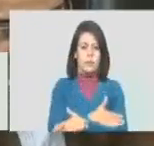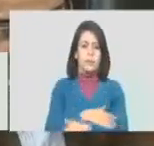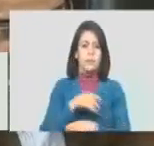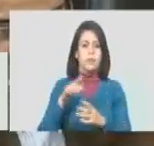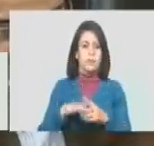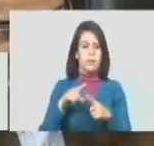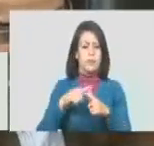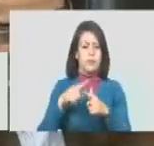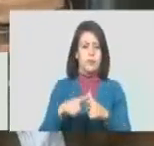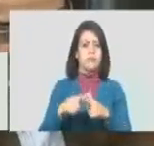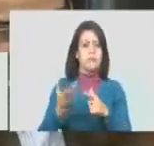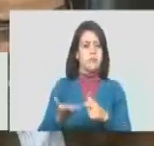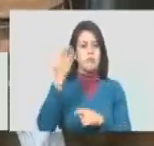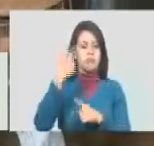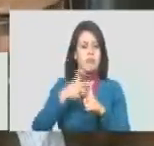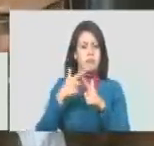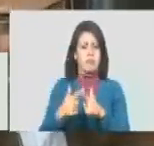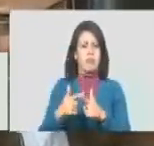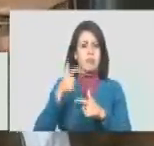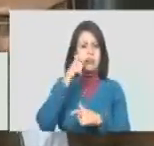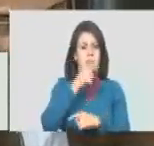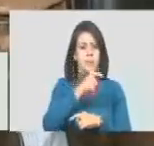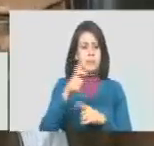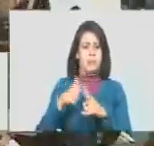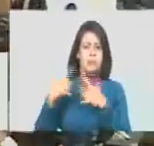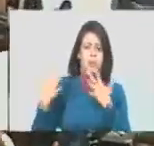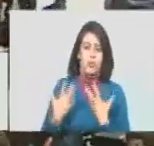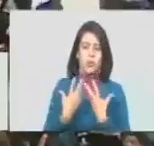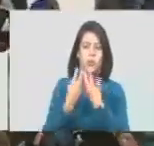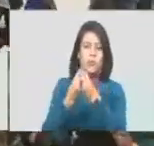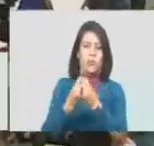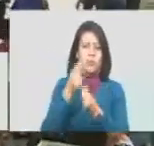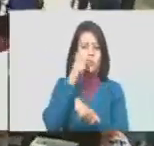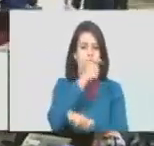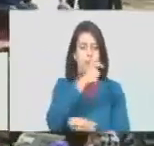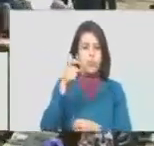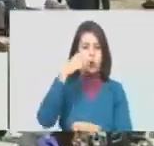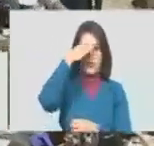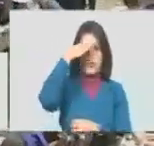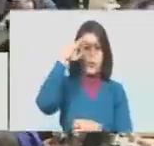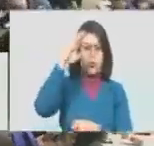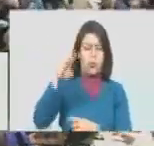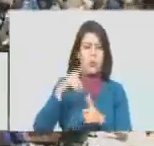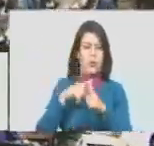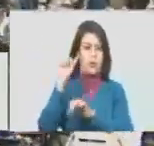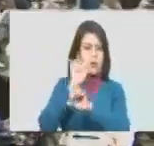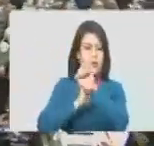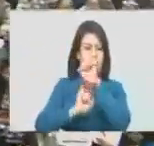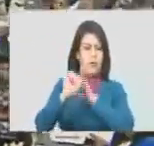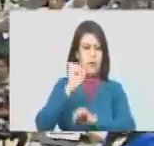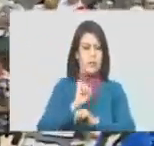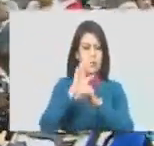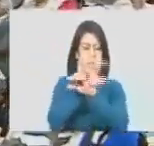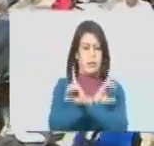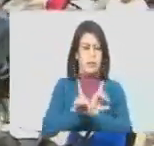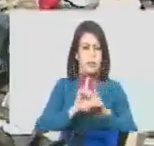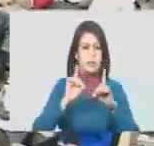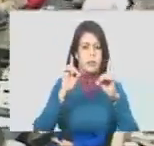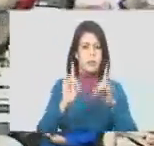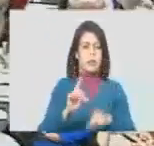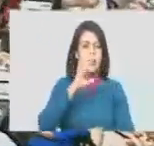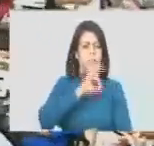a la ratificación de que nosotros acompañamos al pueblo de Cuba en la defensa de su democracia,